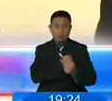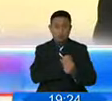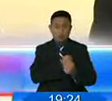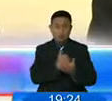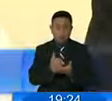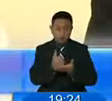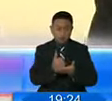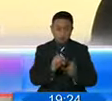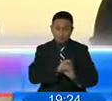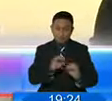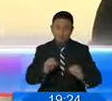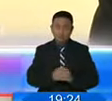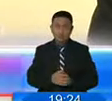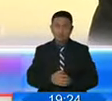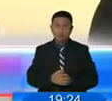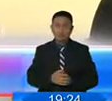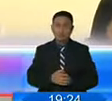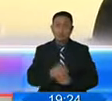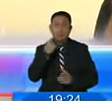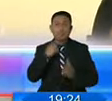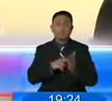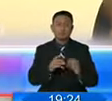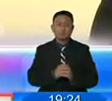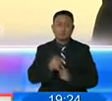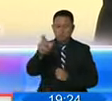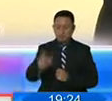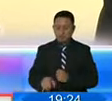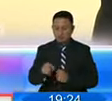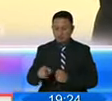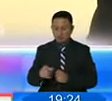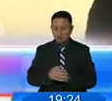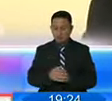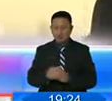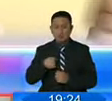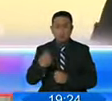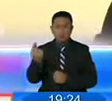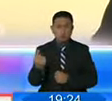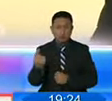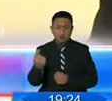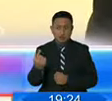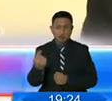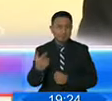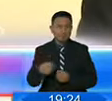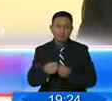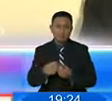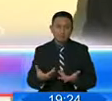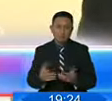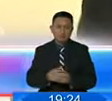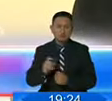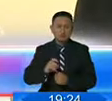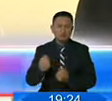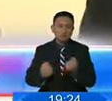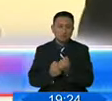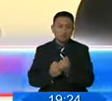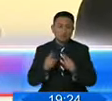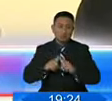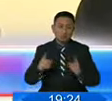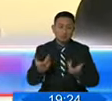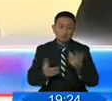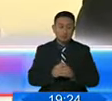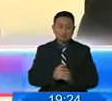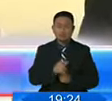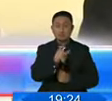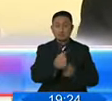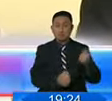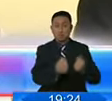ahorita tienen toda la razón los transportistas en decir no me sale el negocio porque estoy perdiendo y tiene que ser subsidiado por algún punto. Que deben quitarle el subsidio más bien es a los